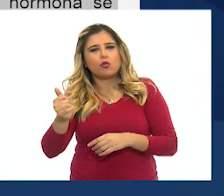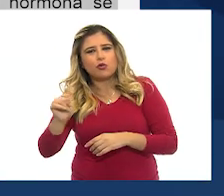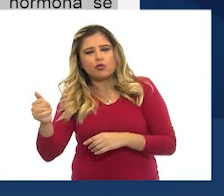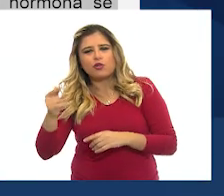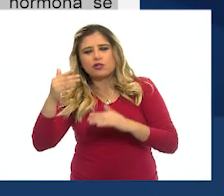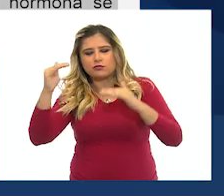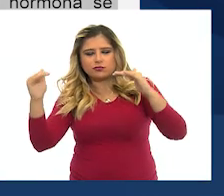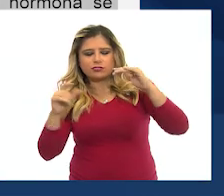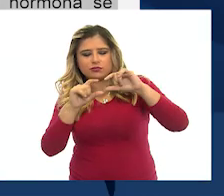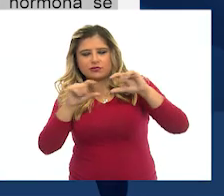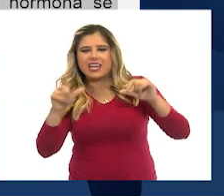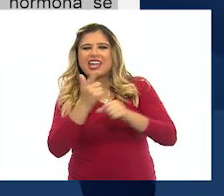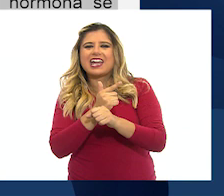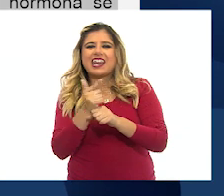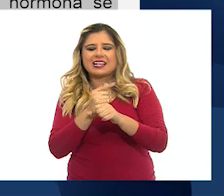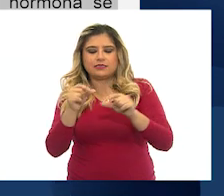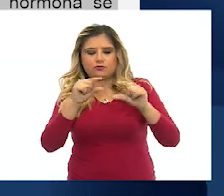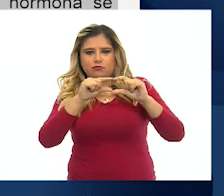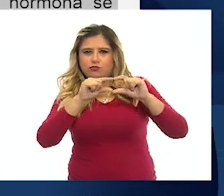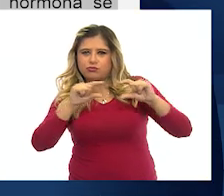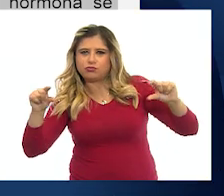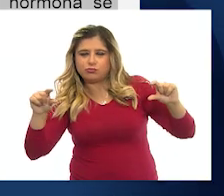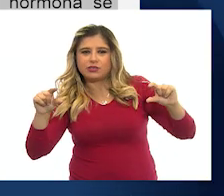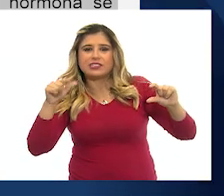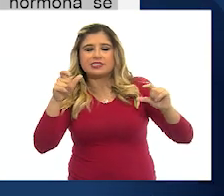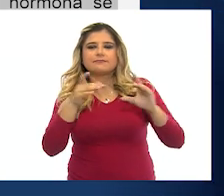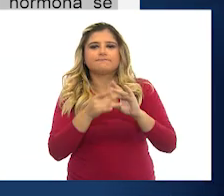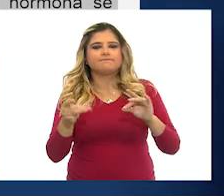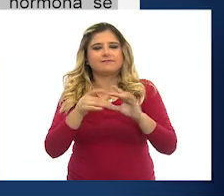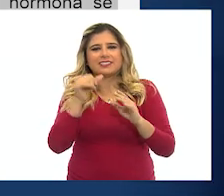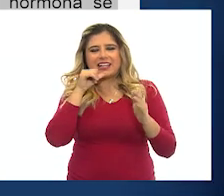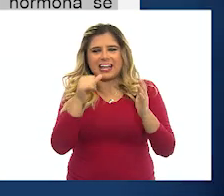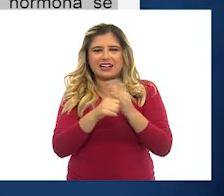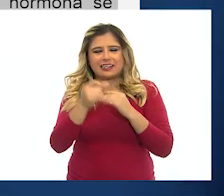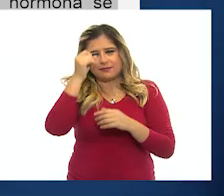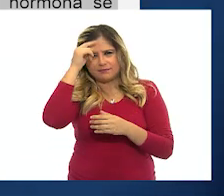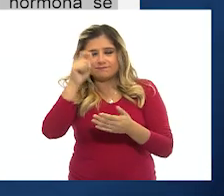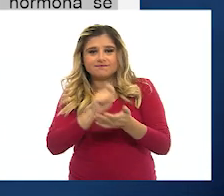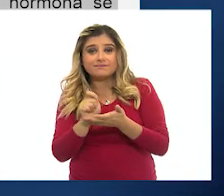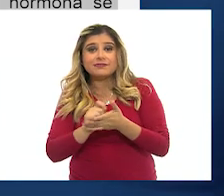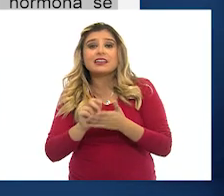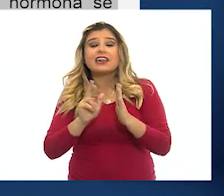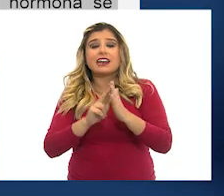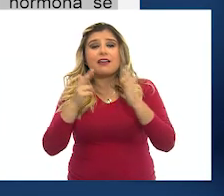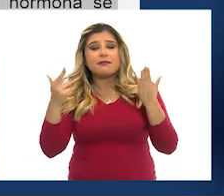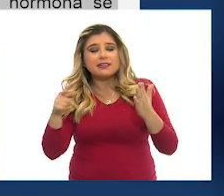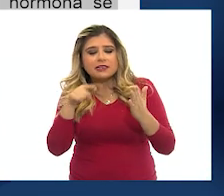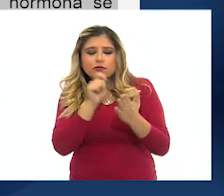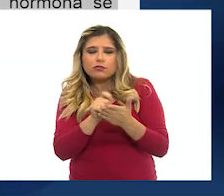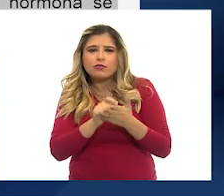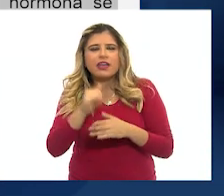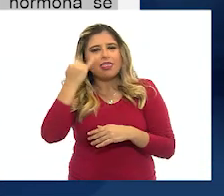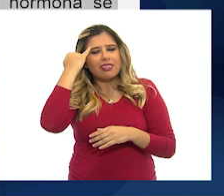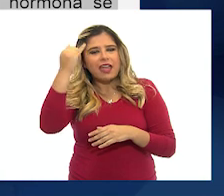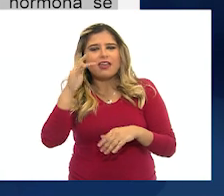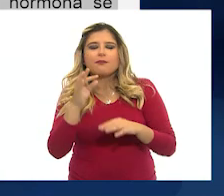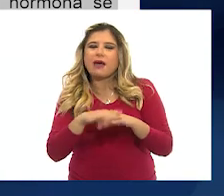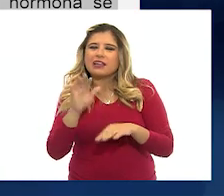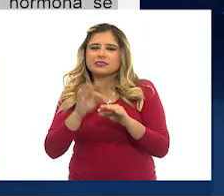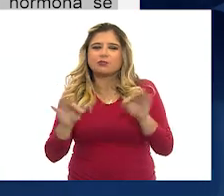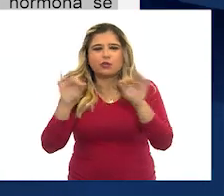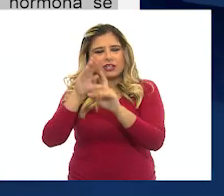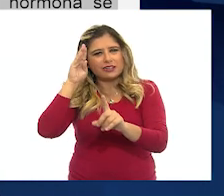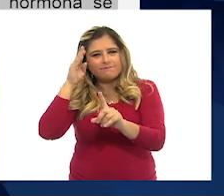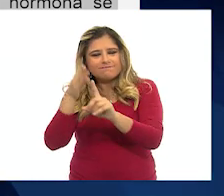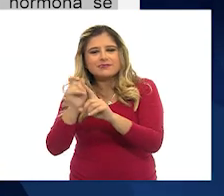en la parte resaltada con gris. Además, por lo dicho por el autor de la carta en el artículo, también se omite una idea central que